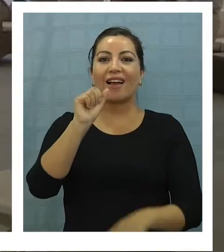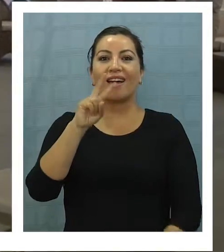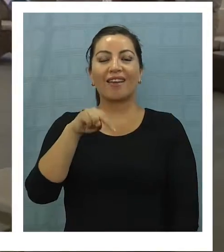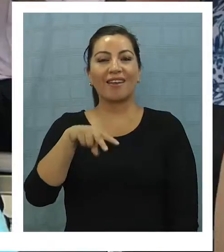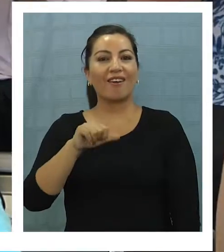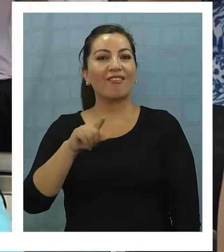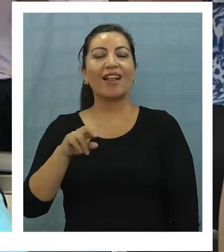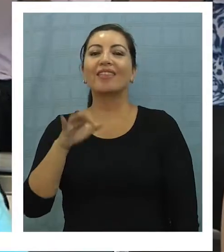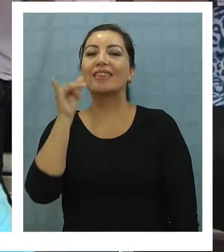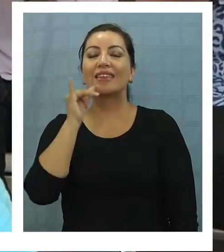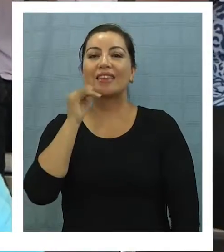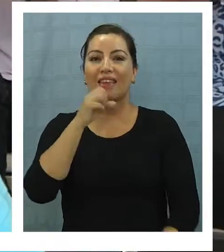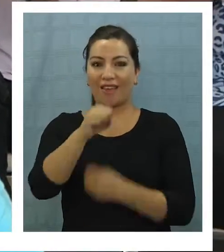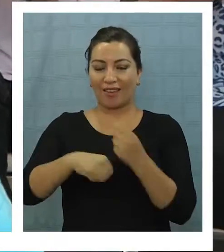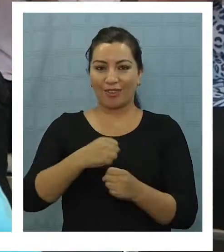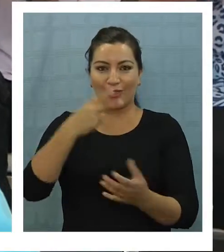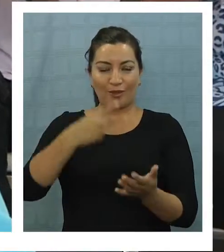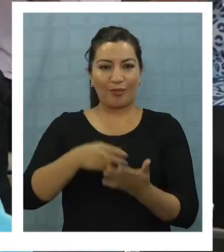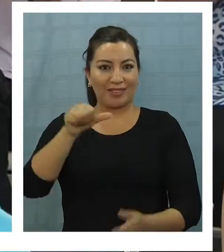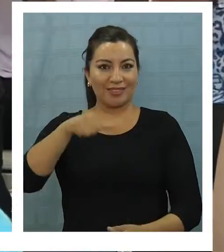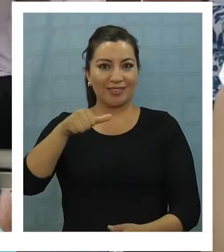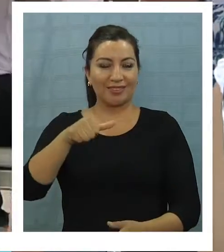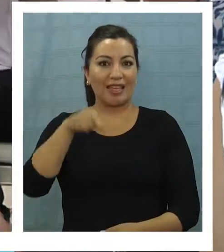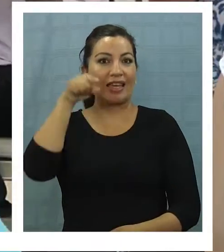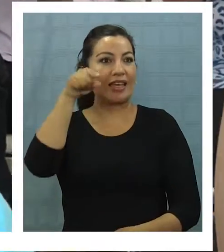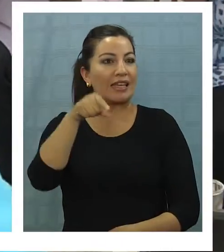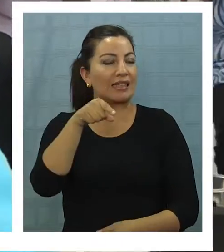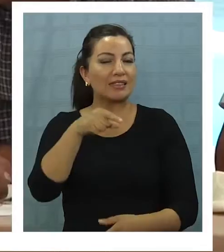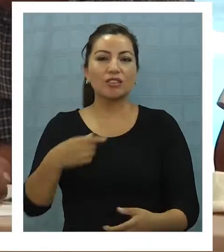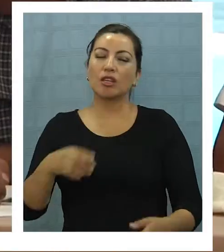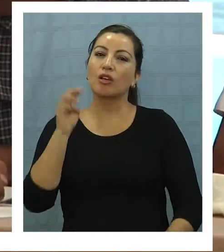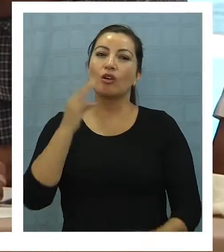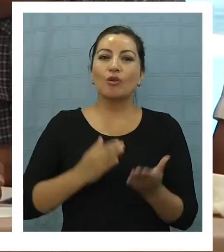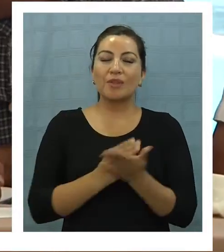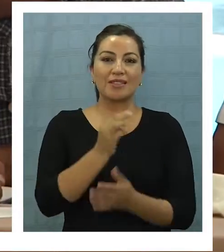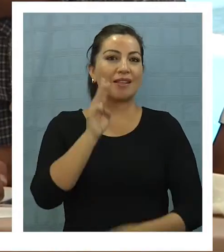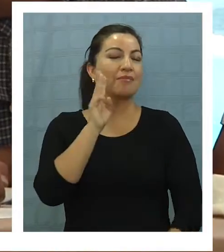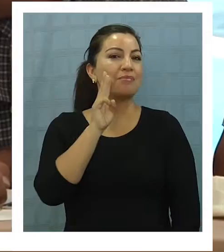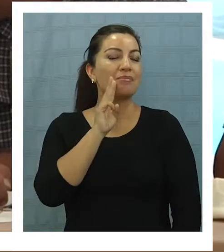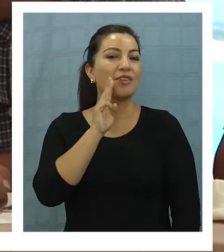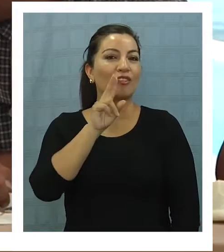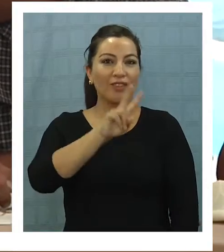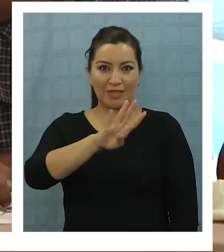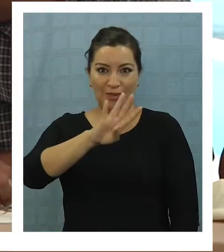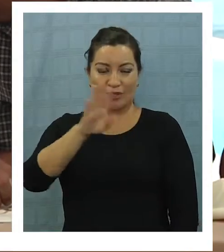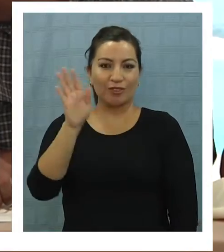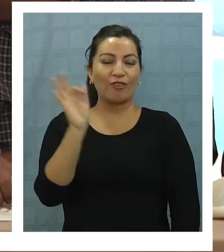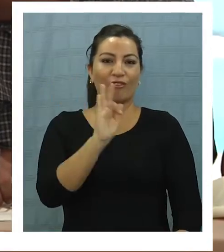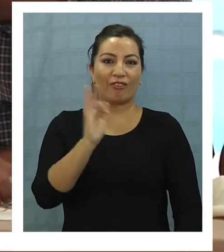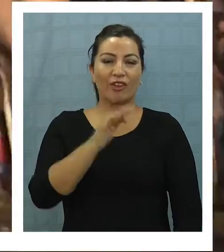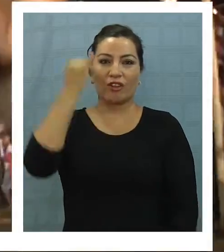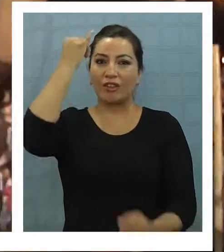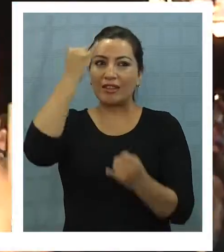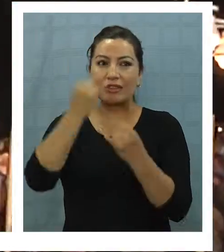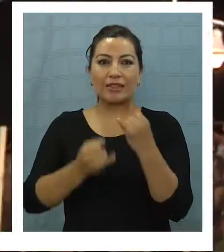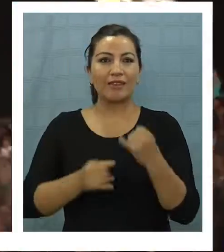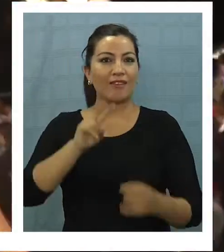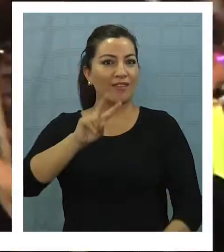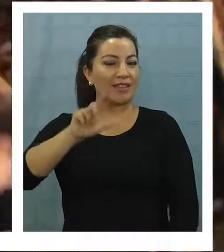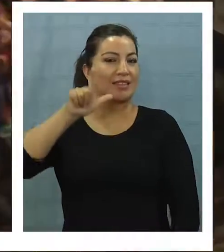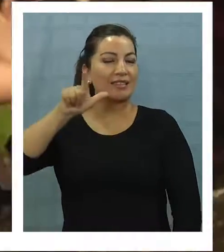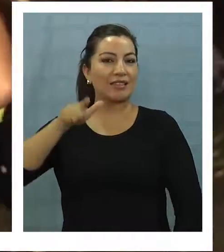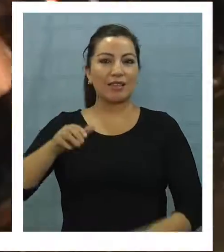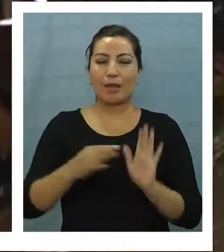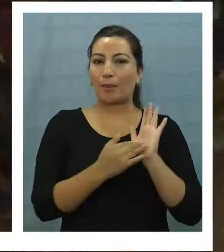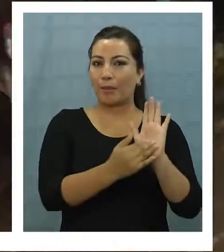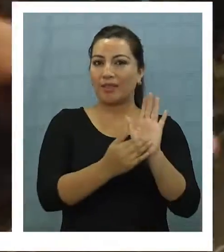2016. La celebración de cierre del verano comenzará el miércoles 24 de febrero y culminará el 27 con la